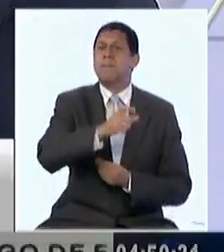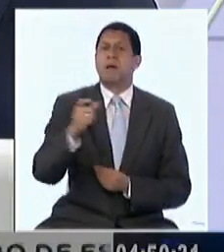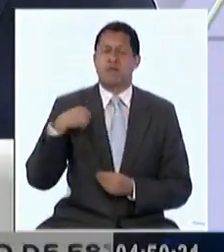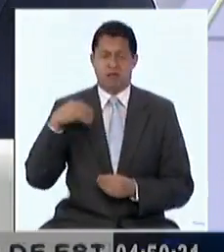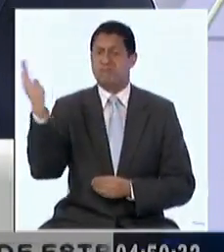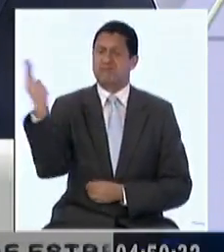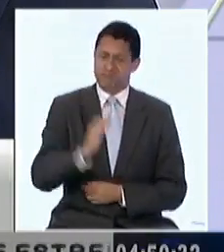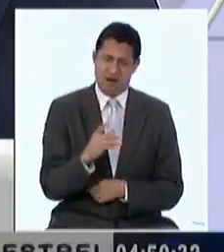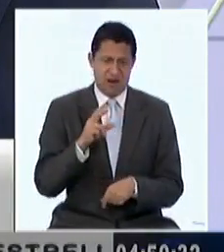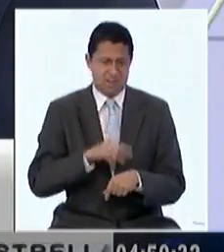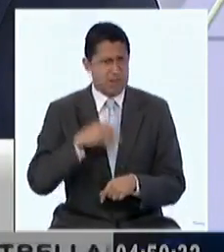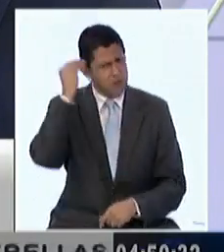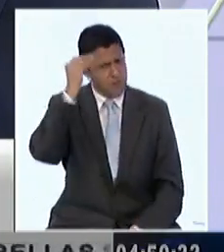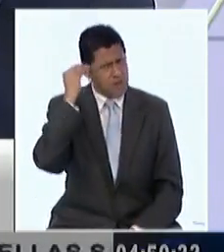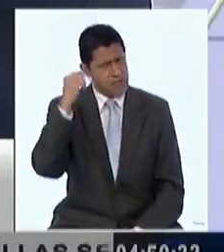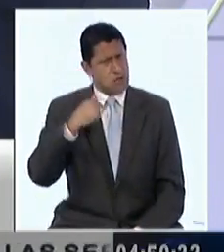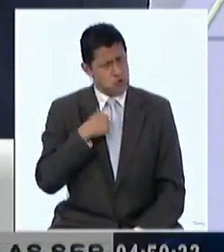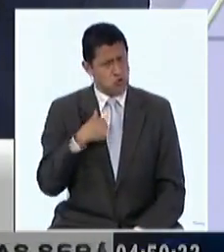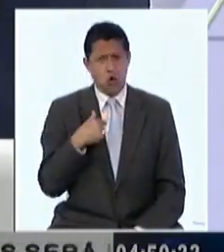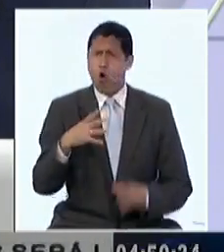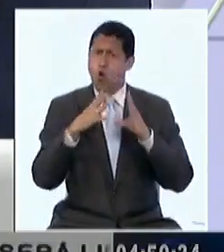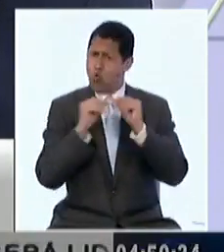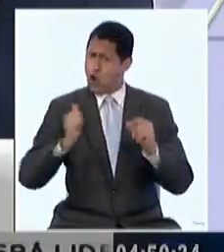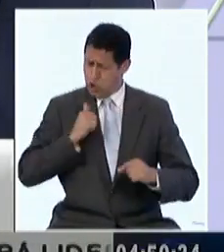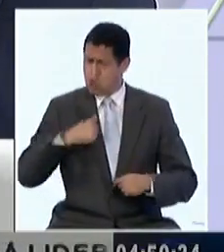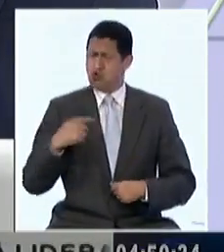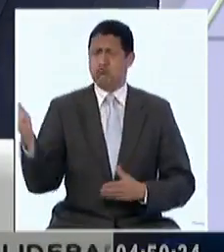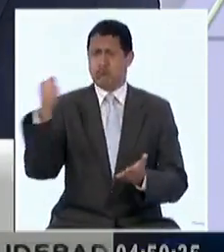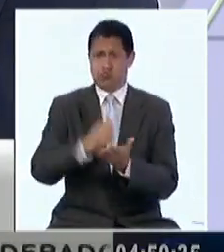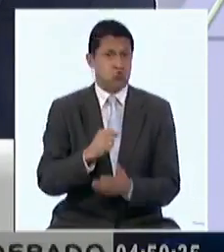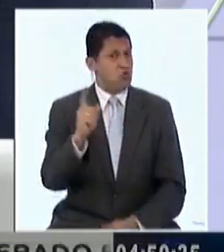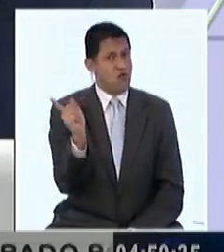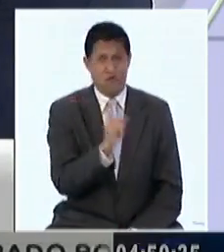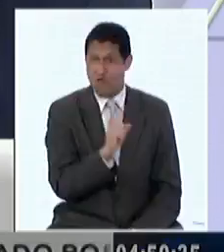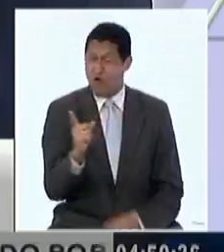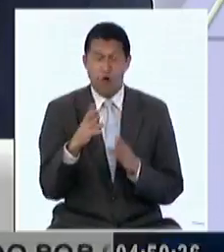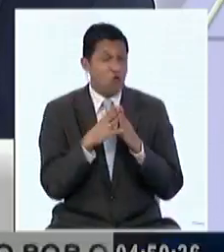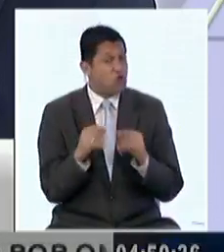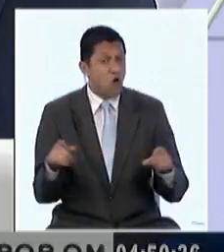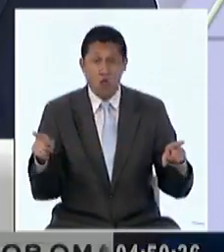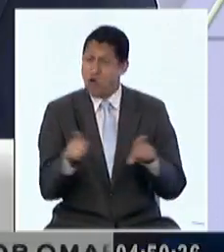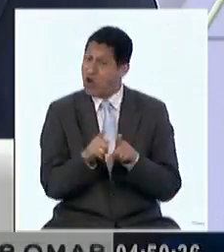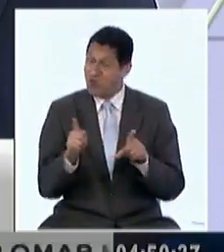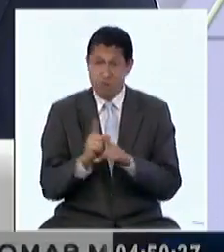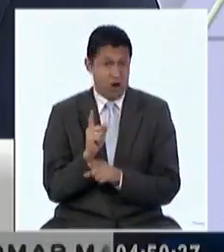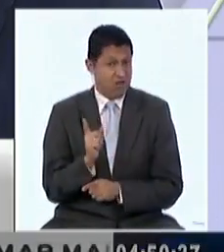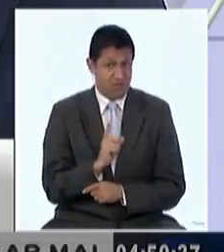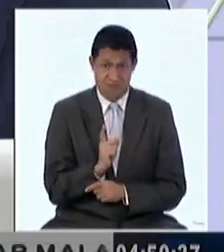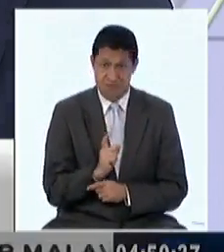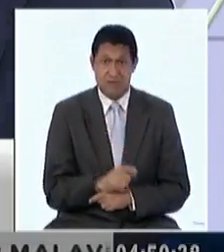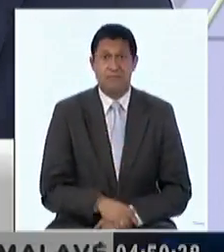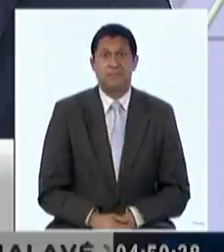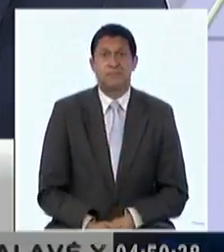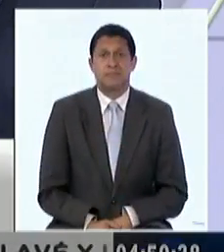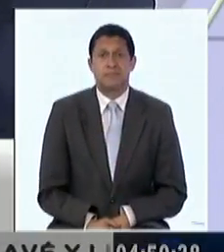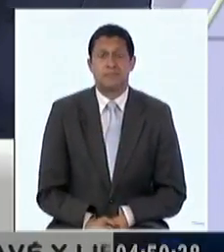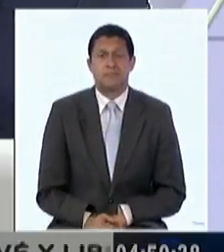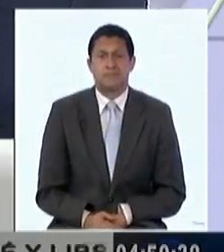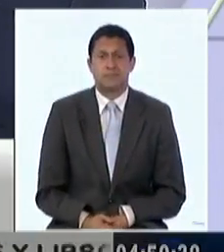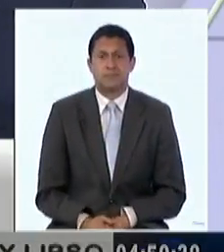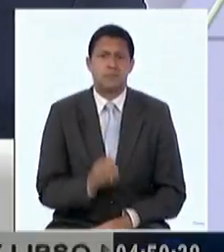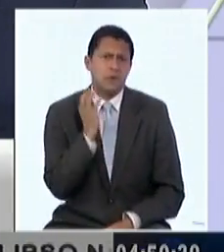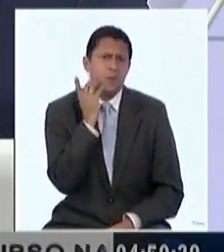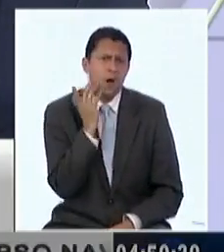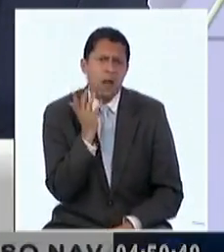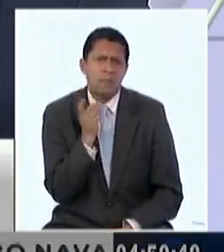acuden a consulta pensando que esto se puede hacer en todo el mundo y no es así. No todo el mundo es candidato para este tipo uh-huh. de procedimientos.